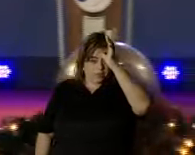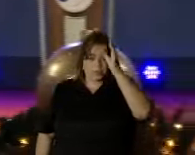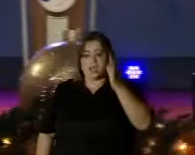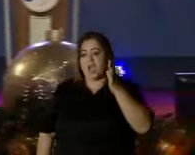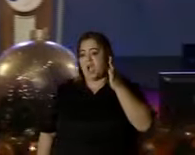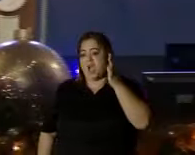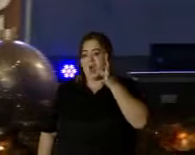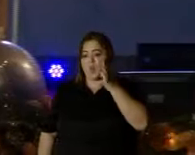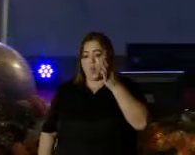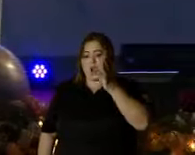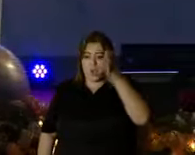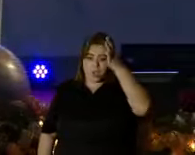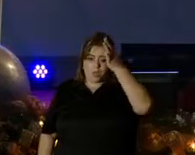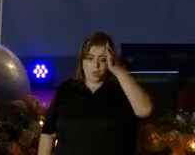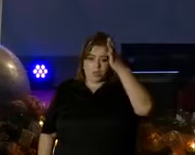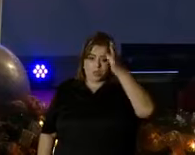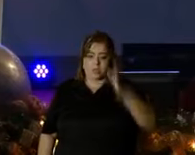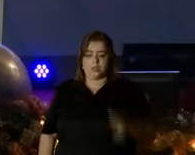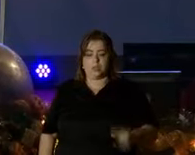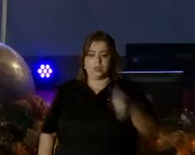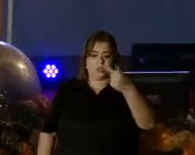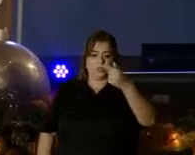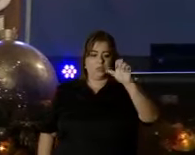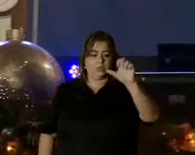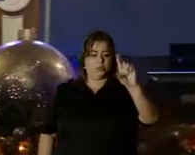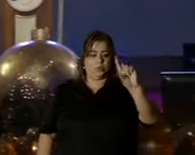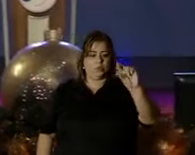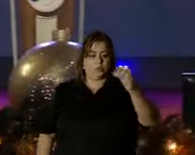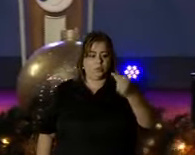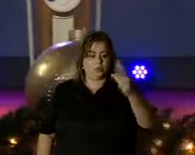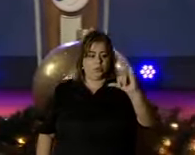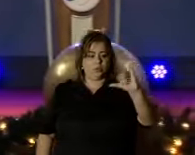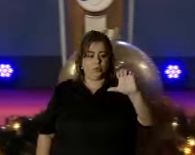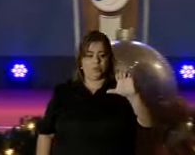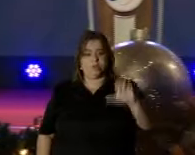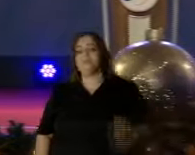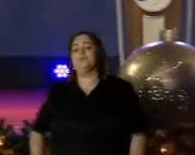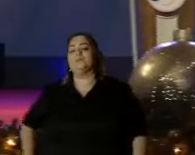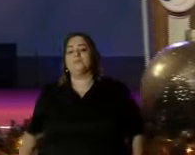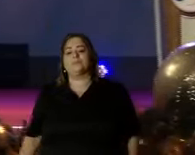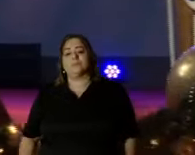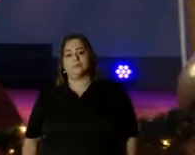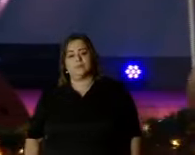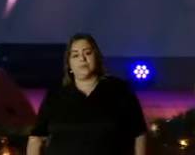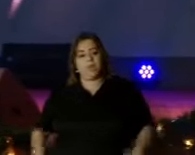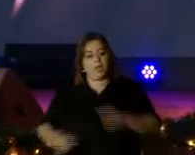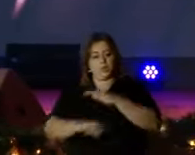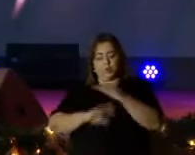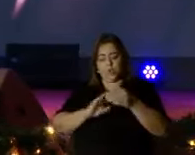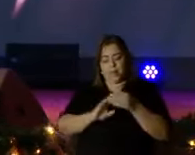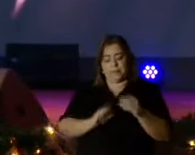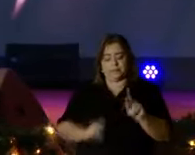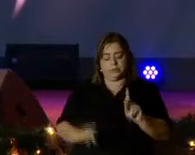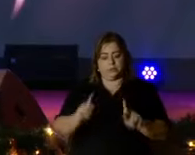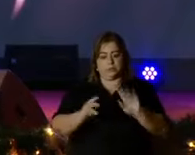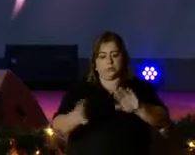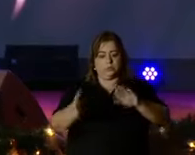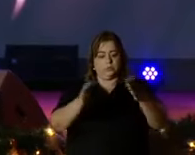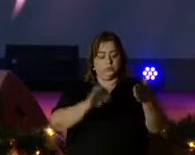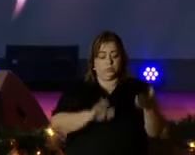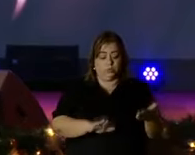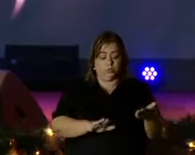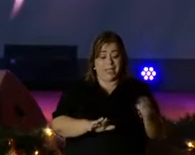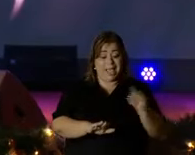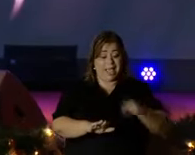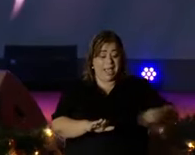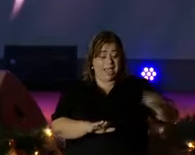conozco, a todos. Hilda, vamos a ver a Georgie, yo no sé, aleluya, nuevo va a estar. Gloria a Dios. A todos los que se han ido, no están muertos,